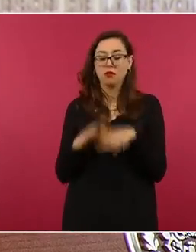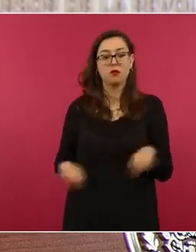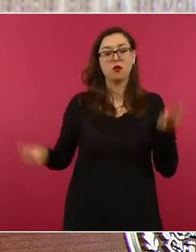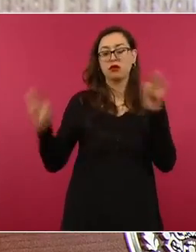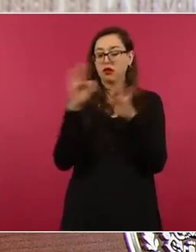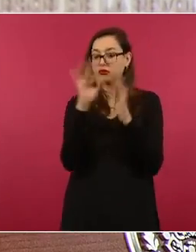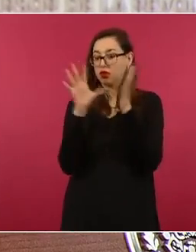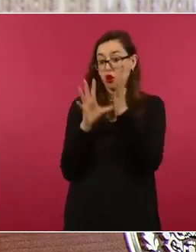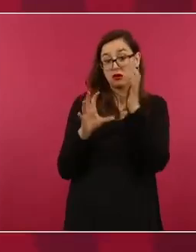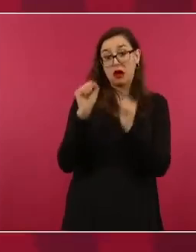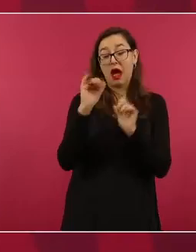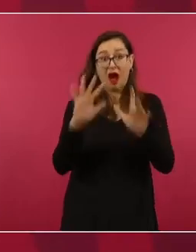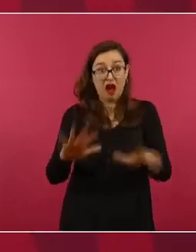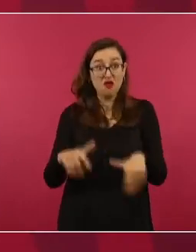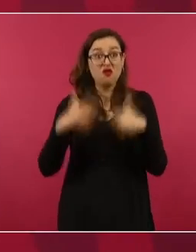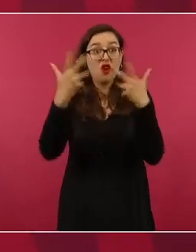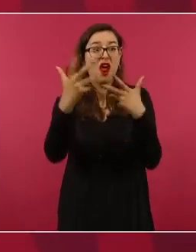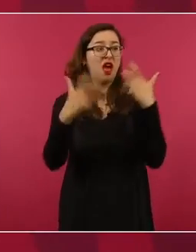de politiquería,